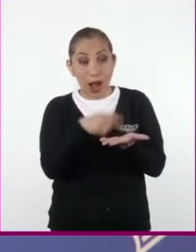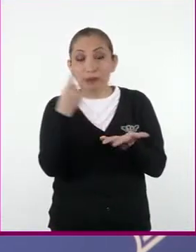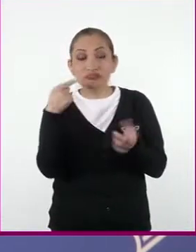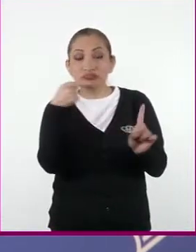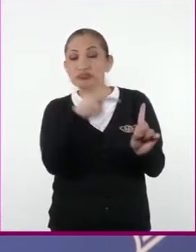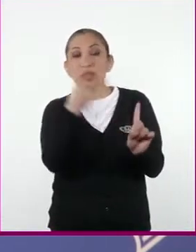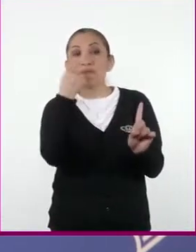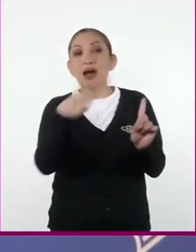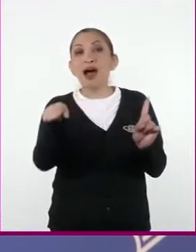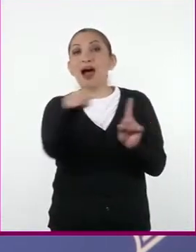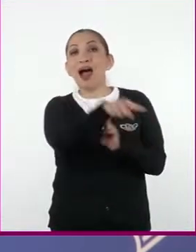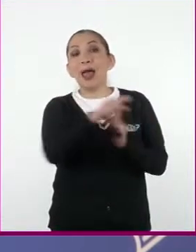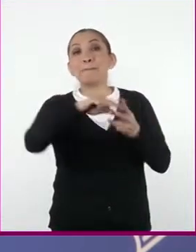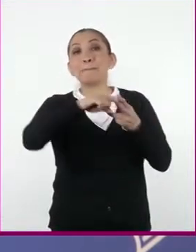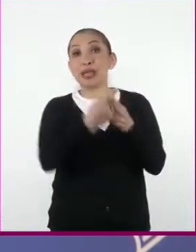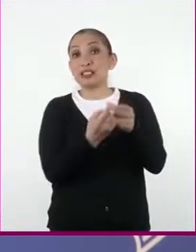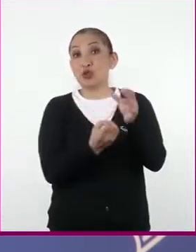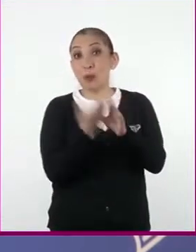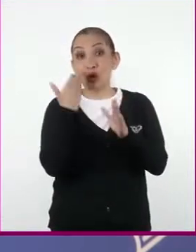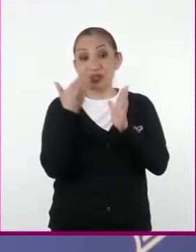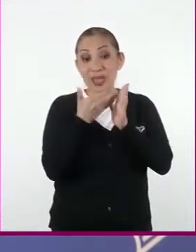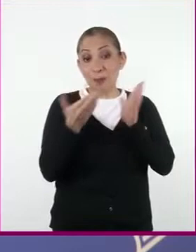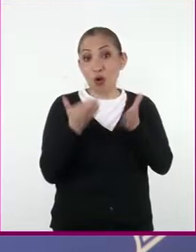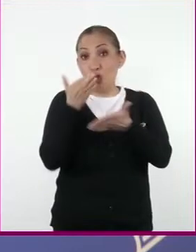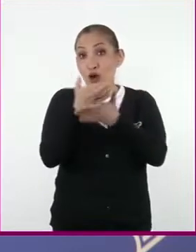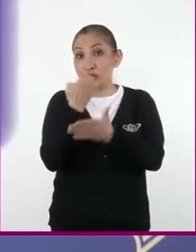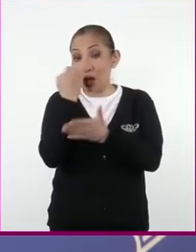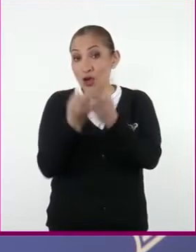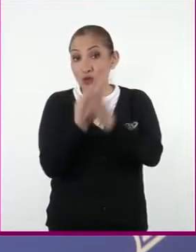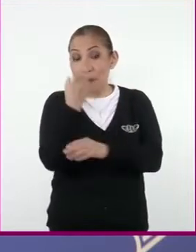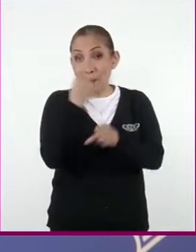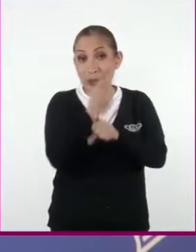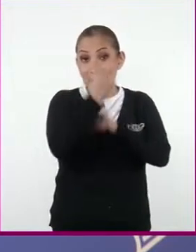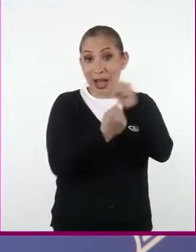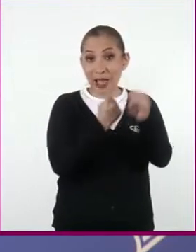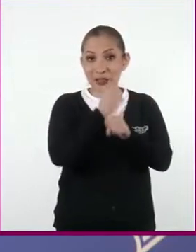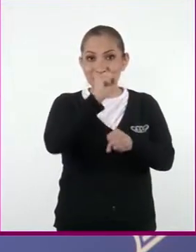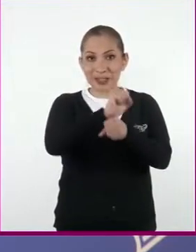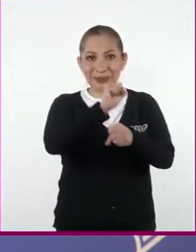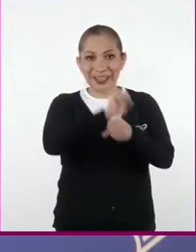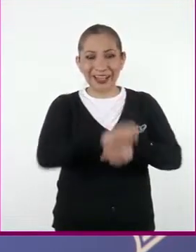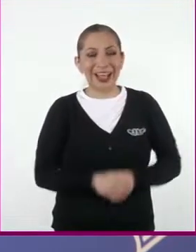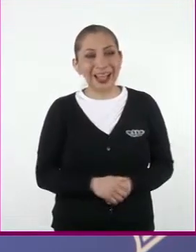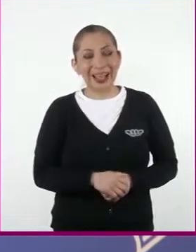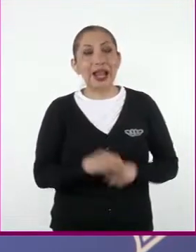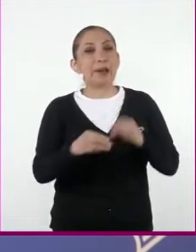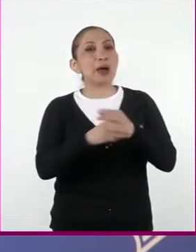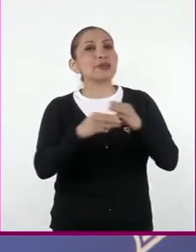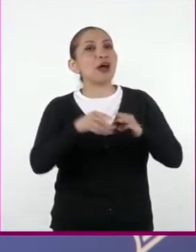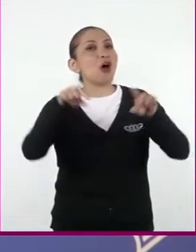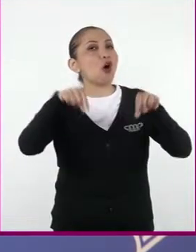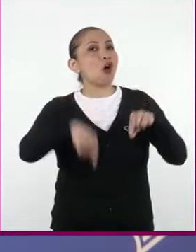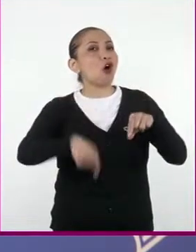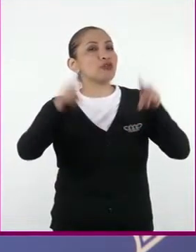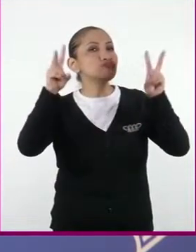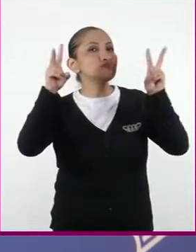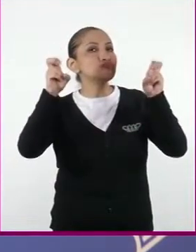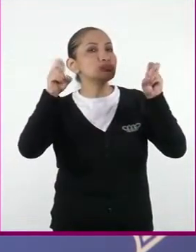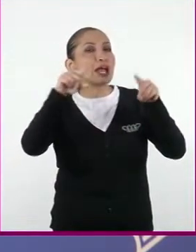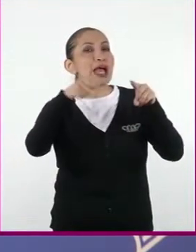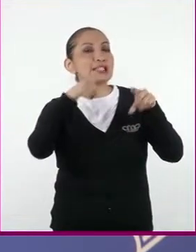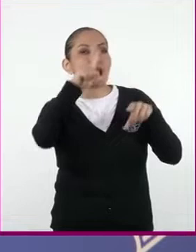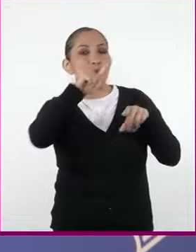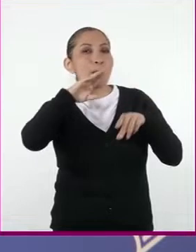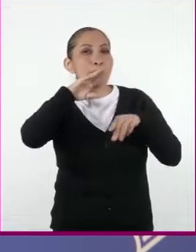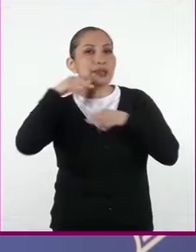dirigido principalmente a quienes inician una nueva etapa escolar y cursan el primer grado de secundaria. La asignatura que vamos a trabajar con ustedes es